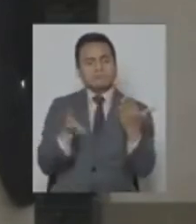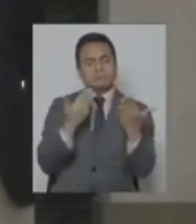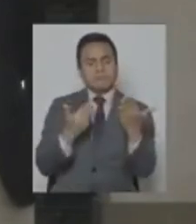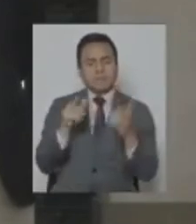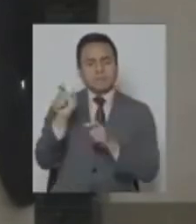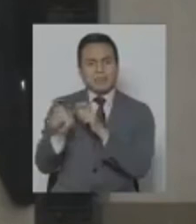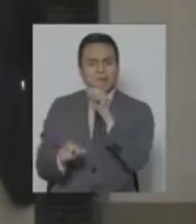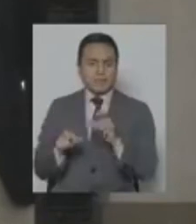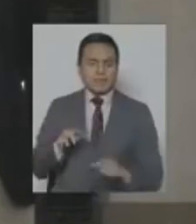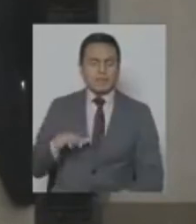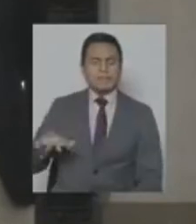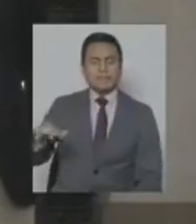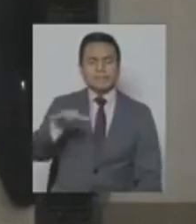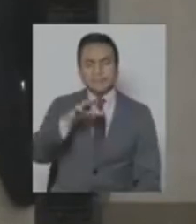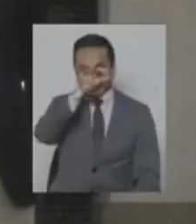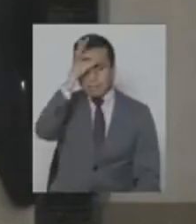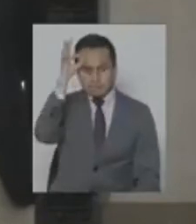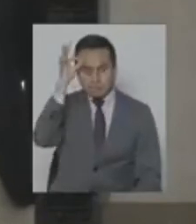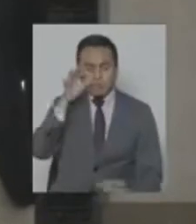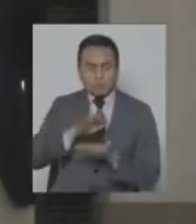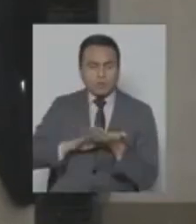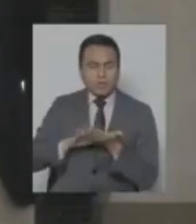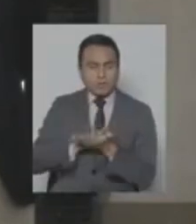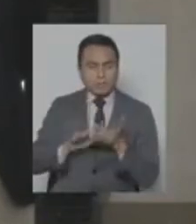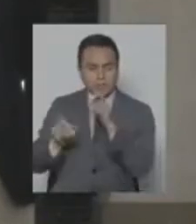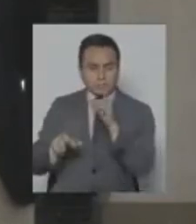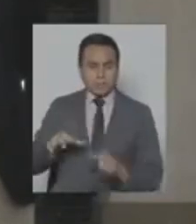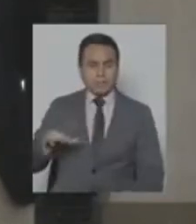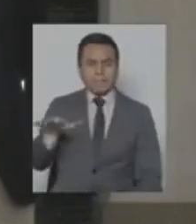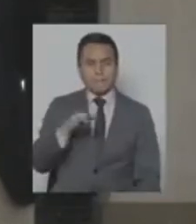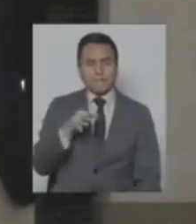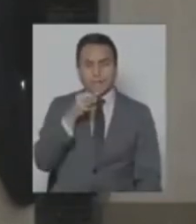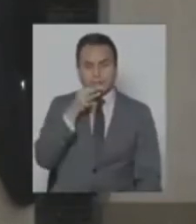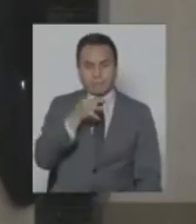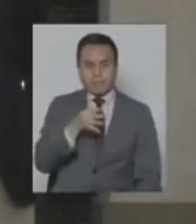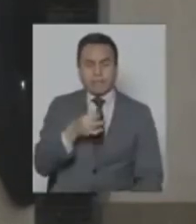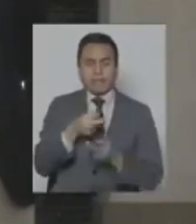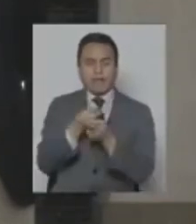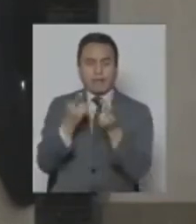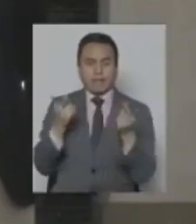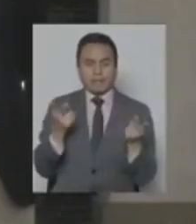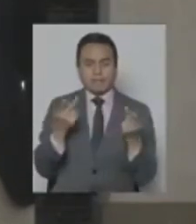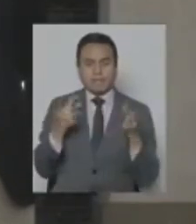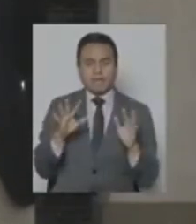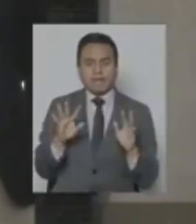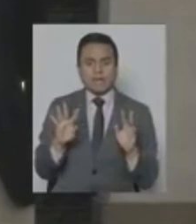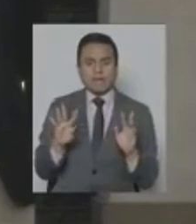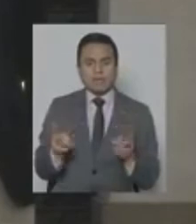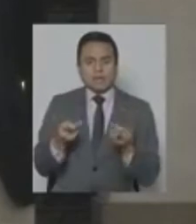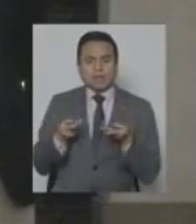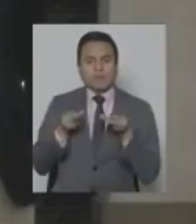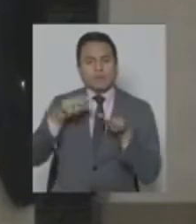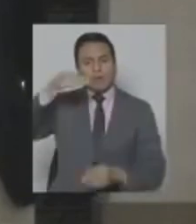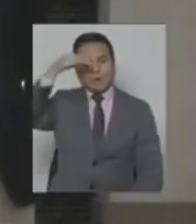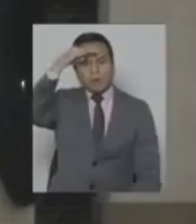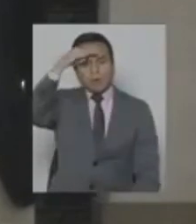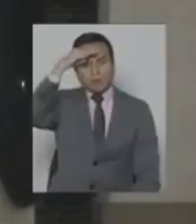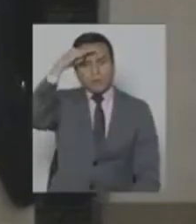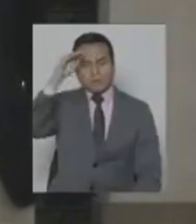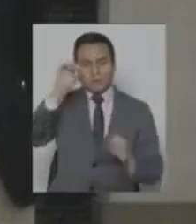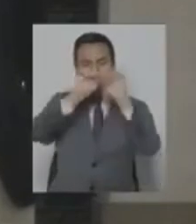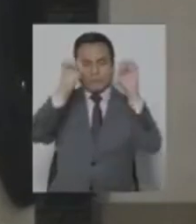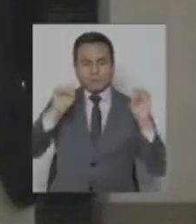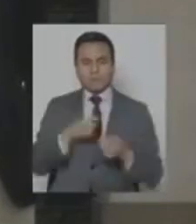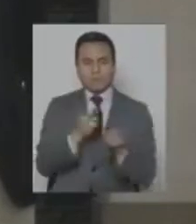habitantes de temuco por ejemplo declaran que han recuperado la confianza en el sistema